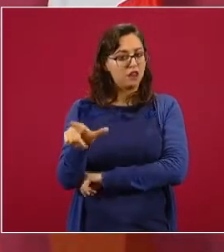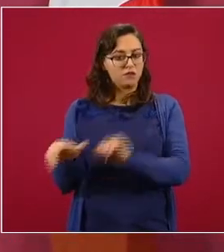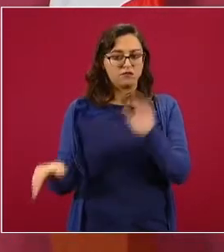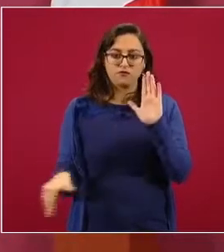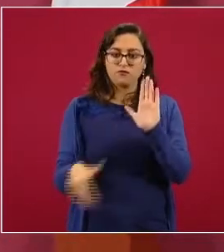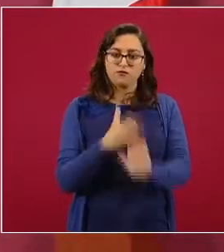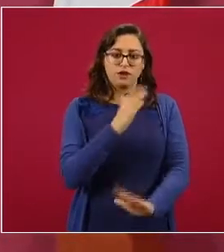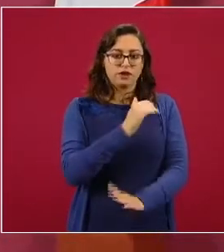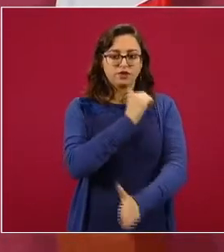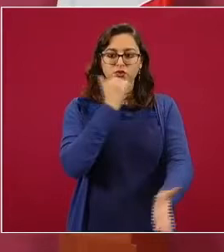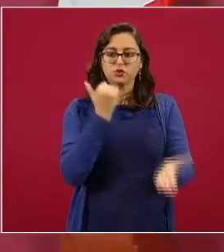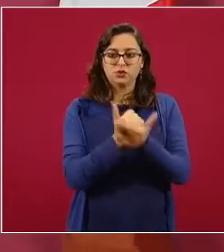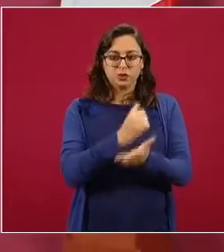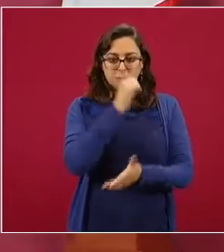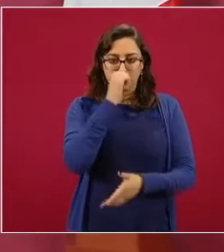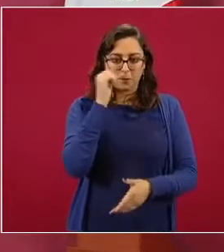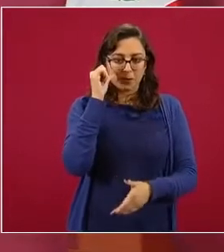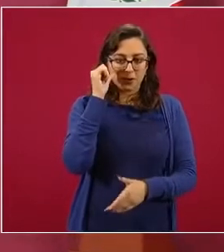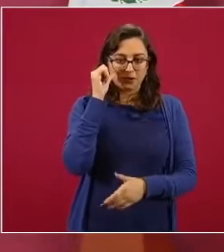Juárez